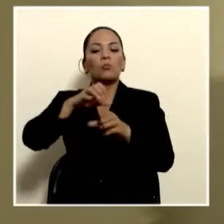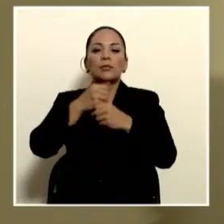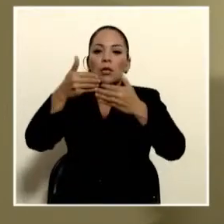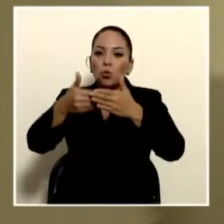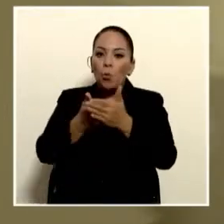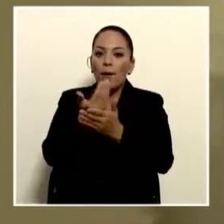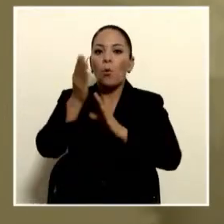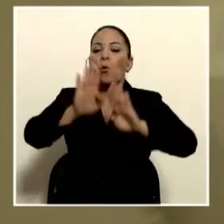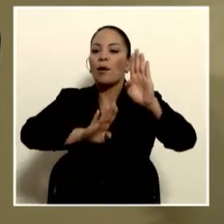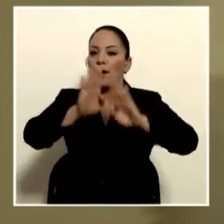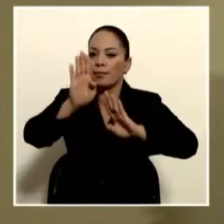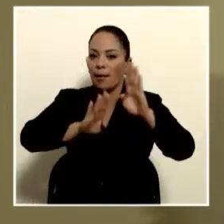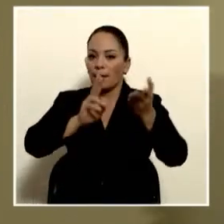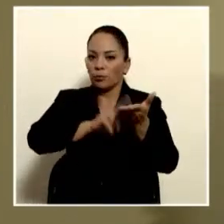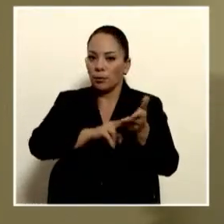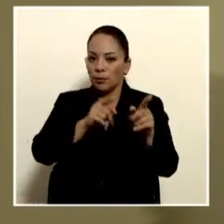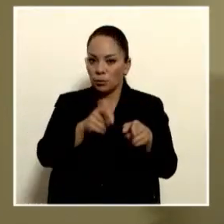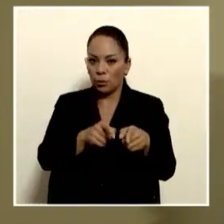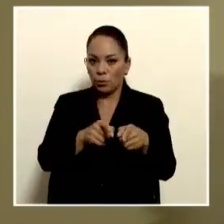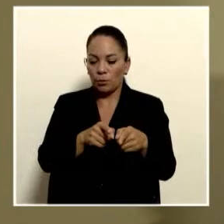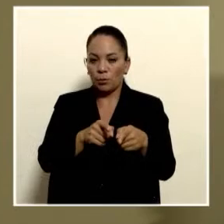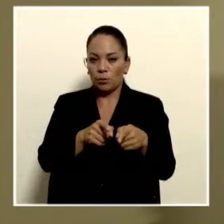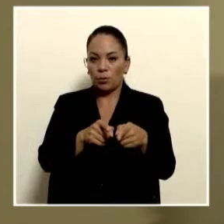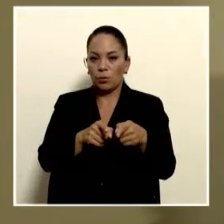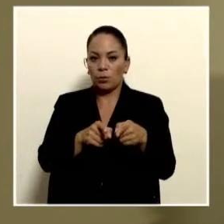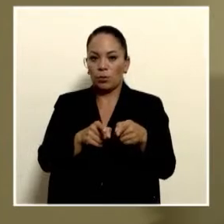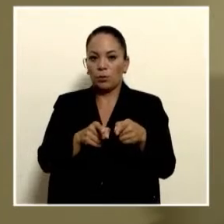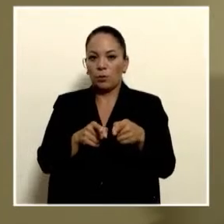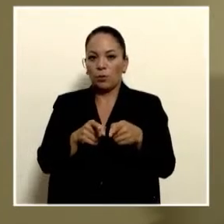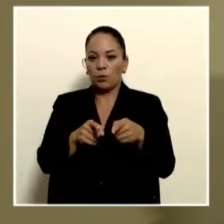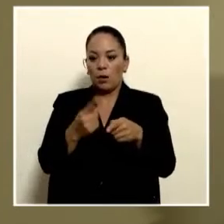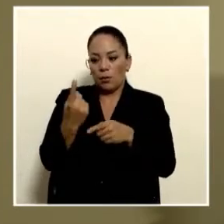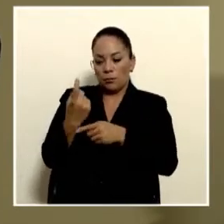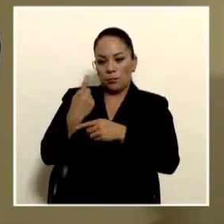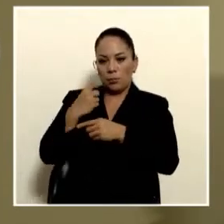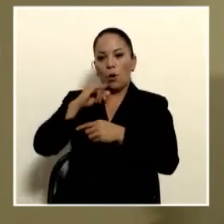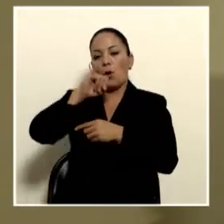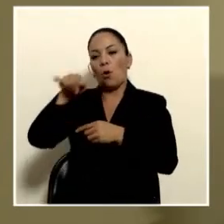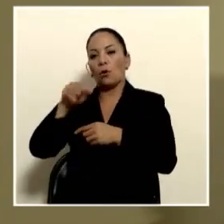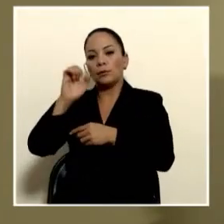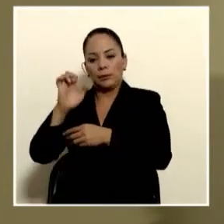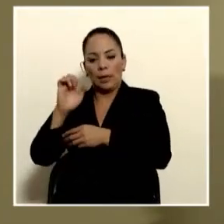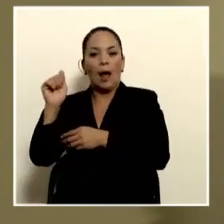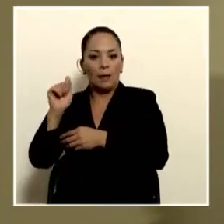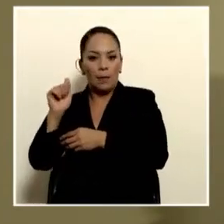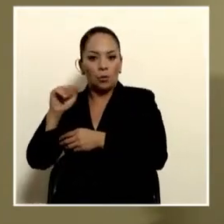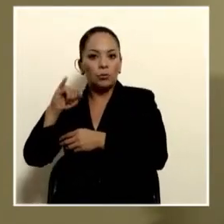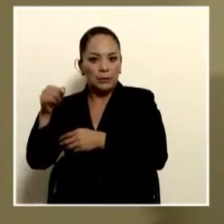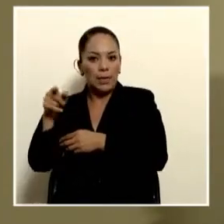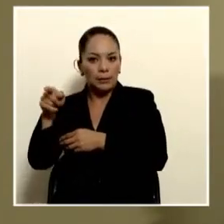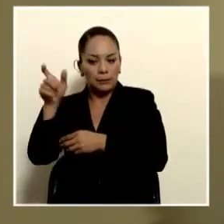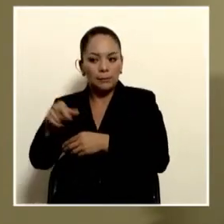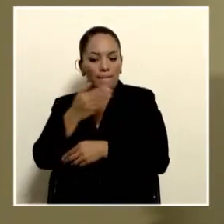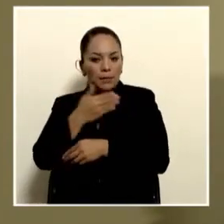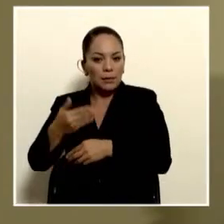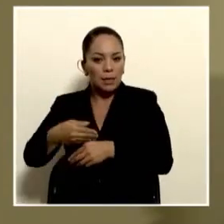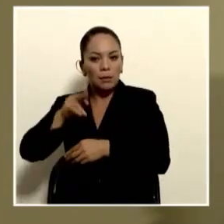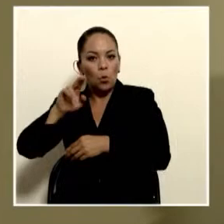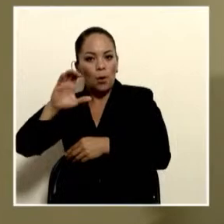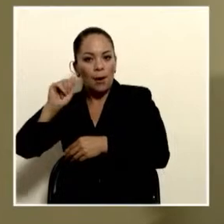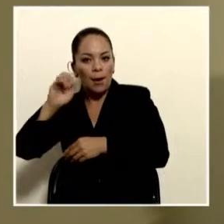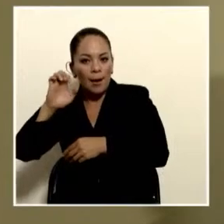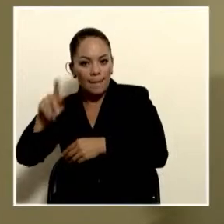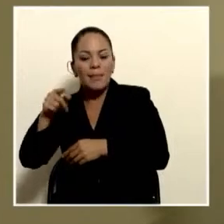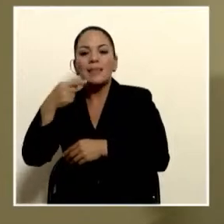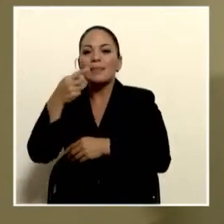licitación. Y acaba de oír usted a don José Álvaro Jenkins, presidente de la OCAEP, ¿verdad?, decir que